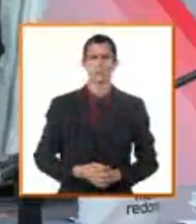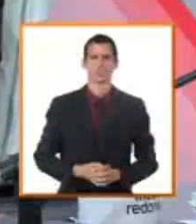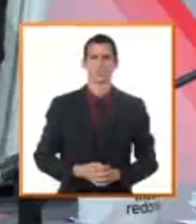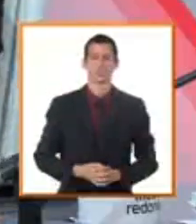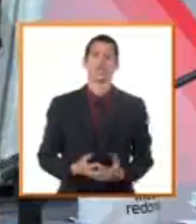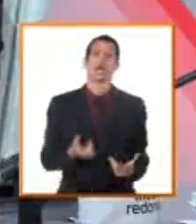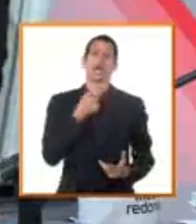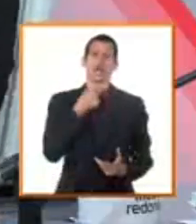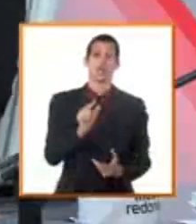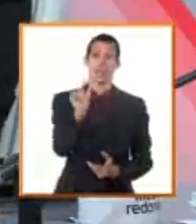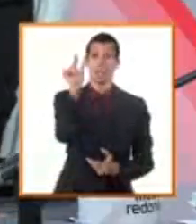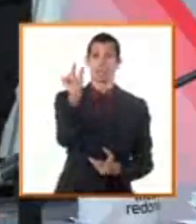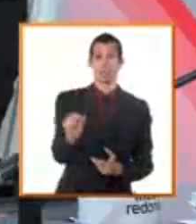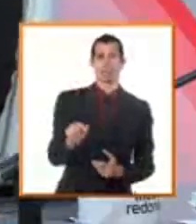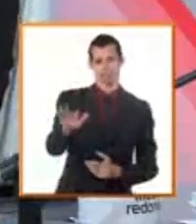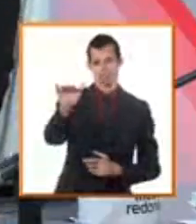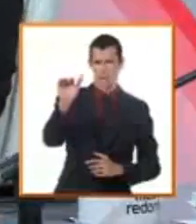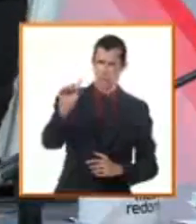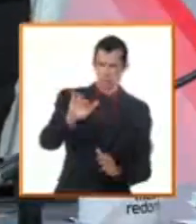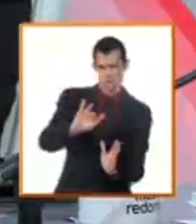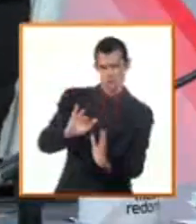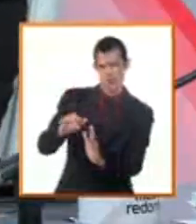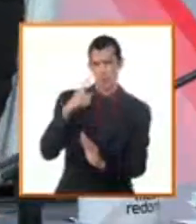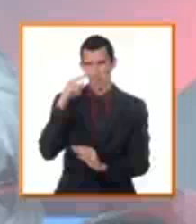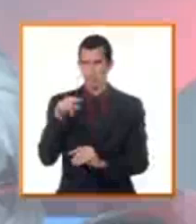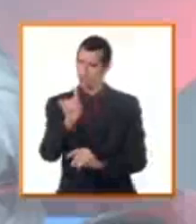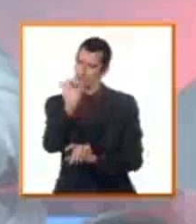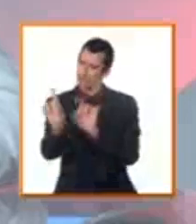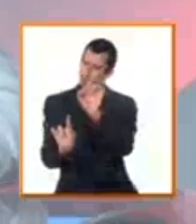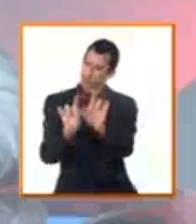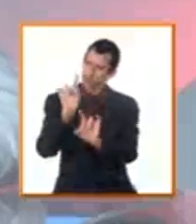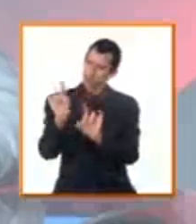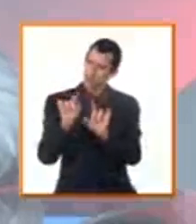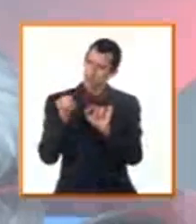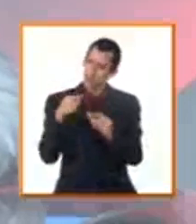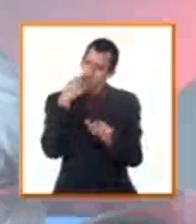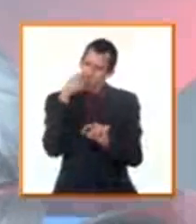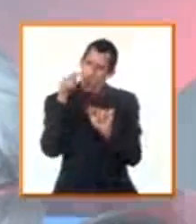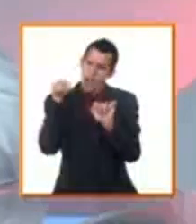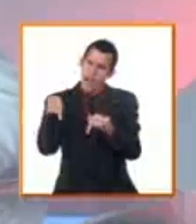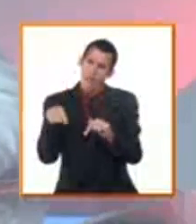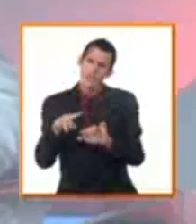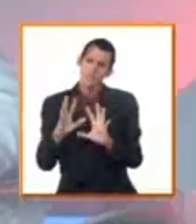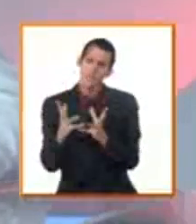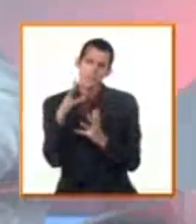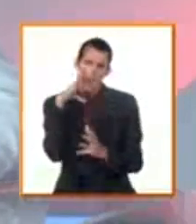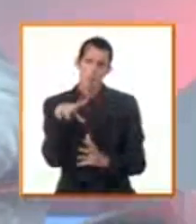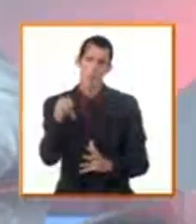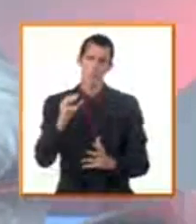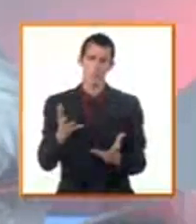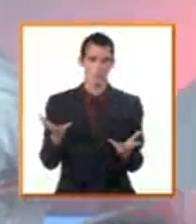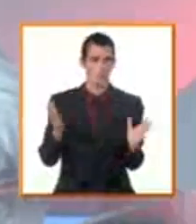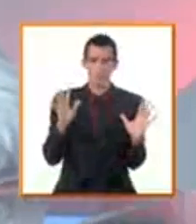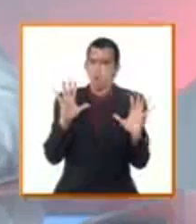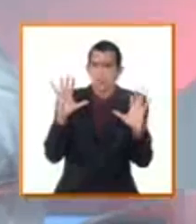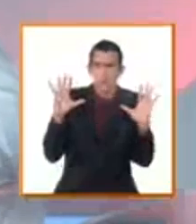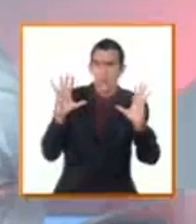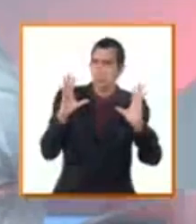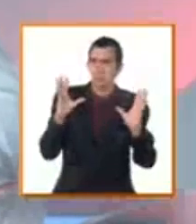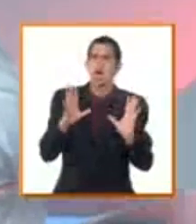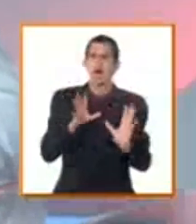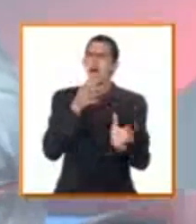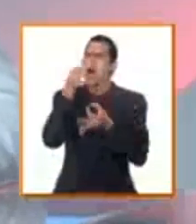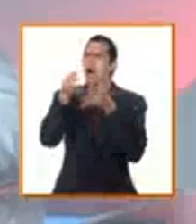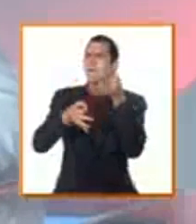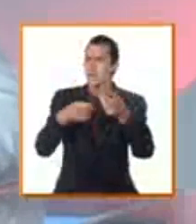Exactamente. Entonces, por lo tanto, penalmente tendrá que explicarle al tribunal que la droga esa no es suya. También un elemento están con los modos de operar, que mantienen